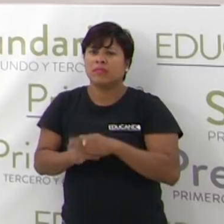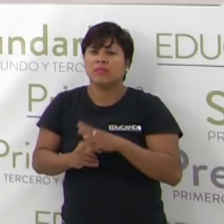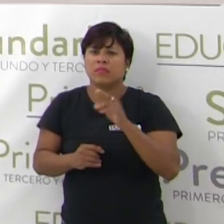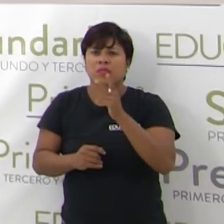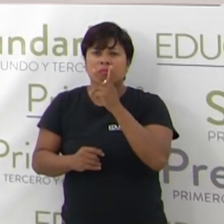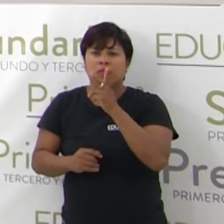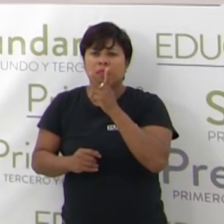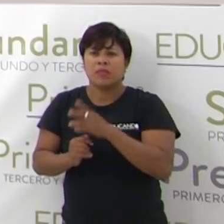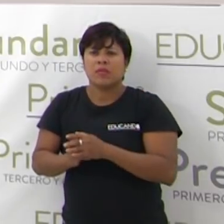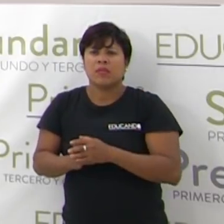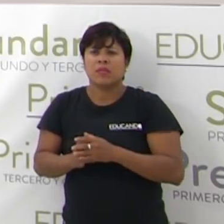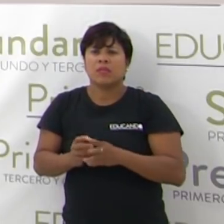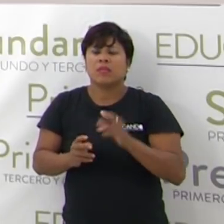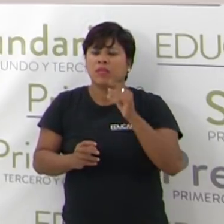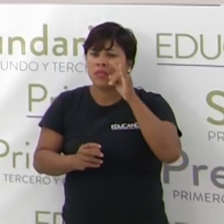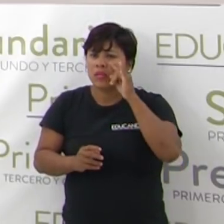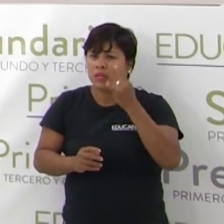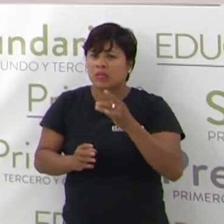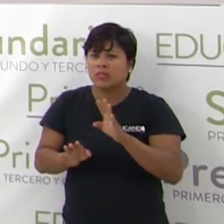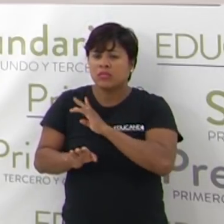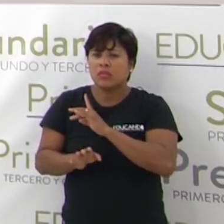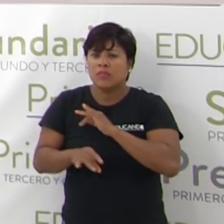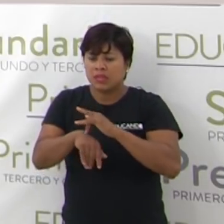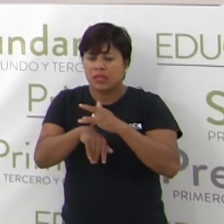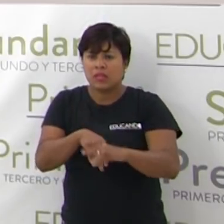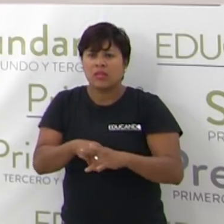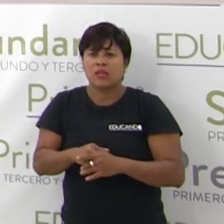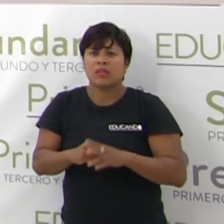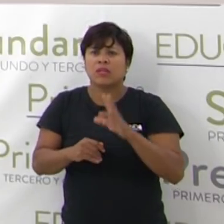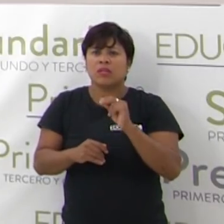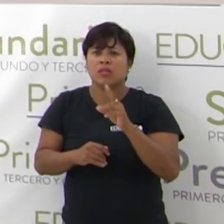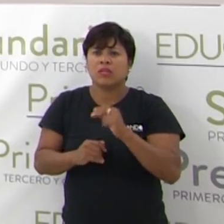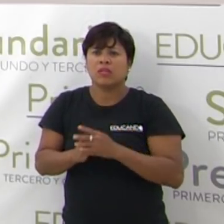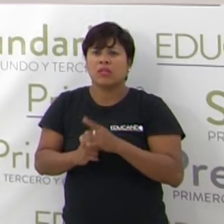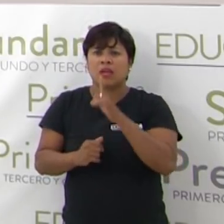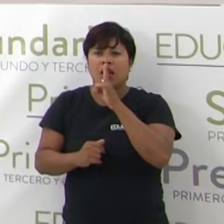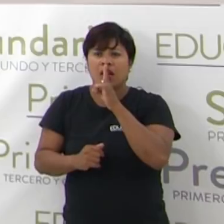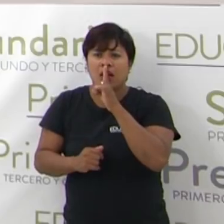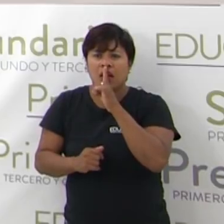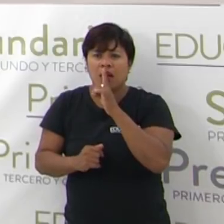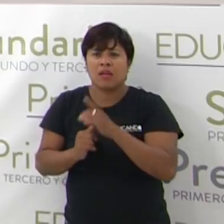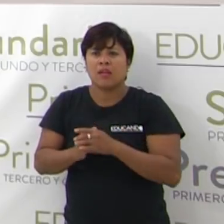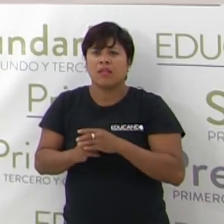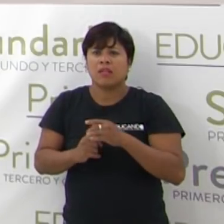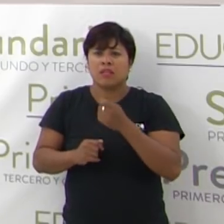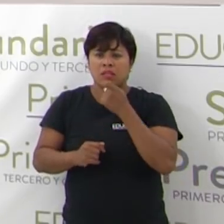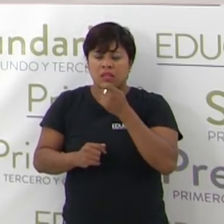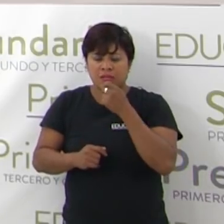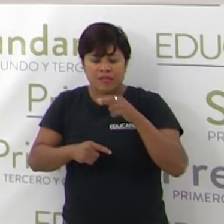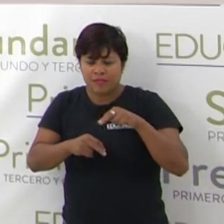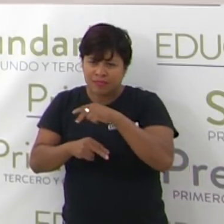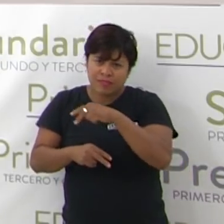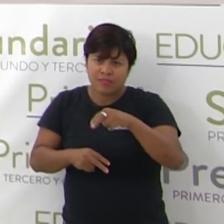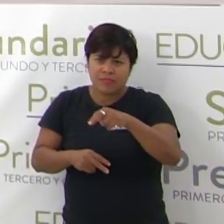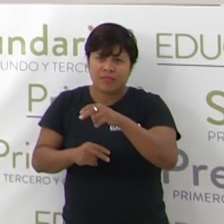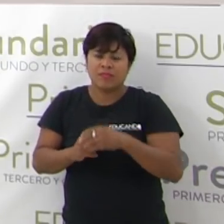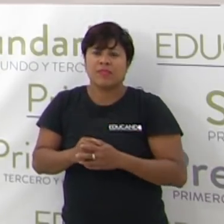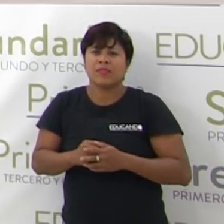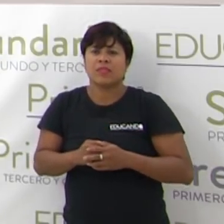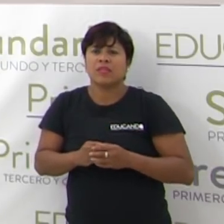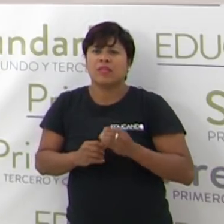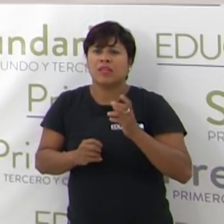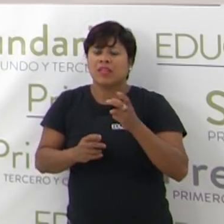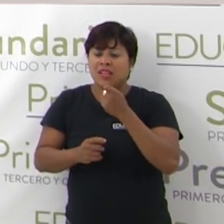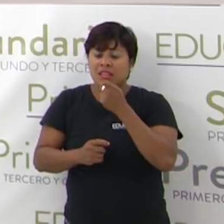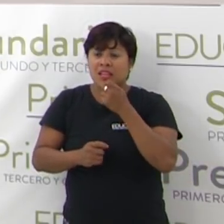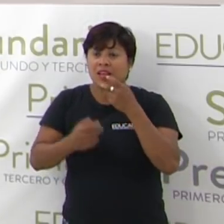papá, pero el rey va en pelotas. No, hijo, cállate. Pero el niño empezó a insistir tanto